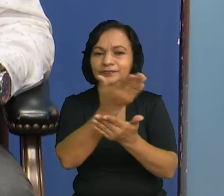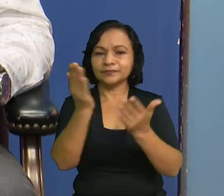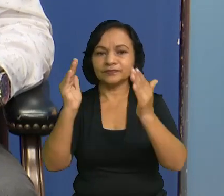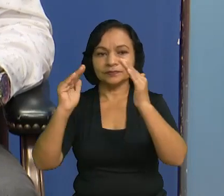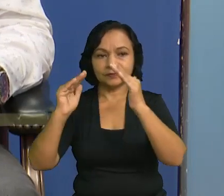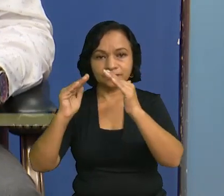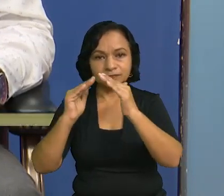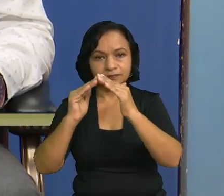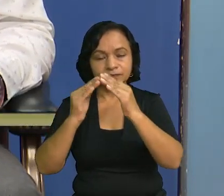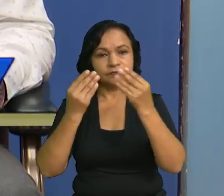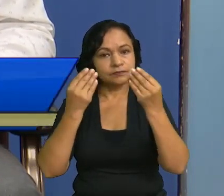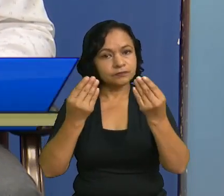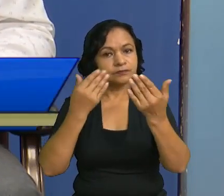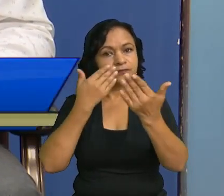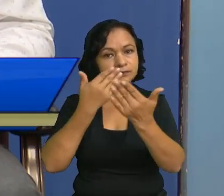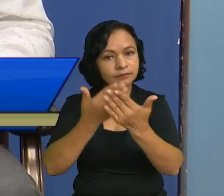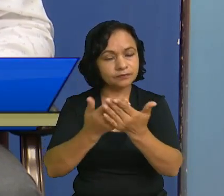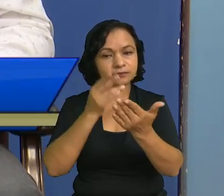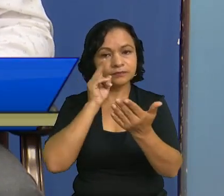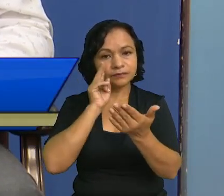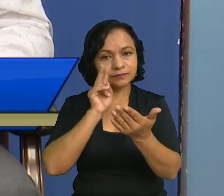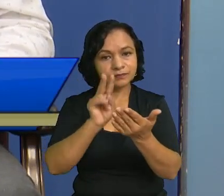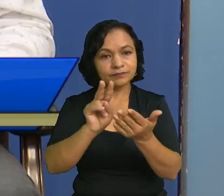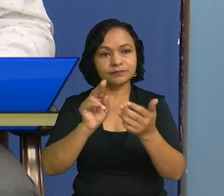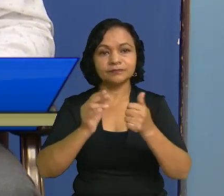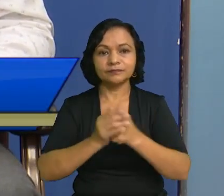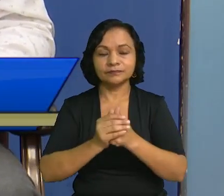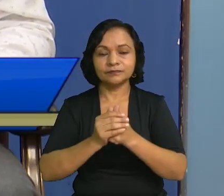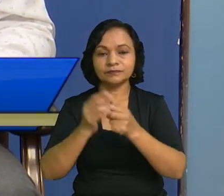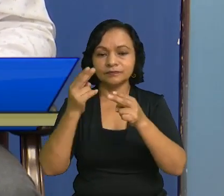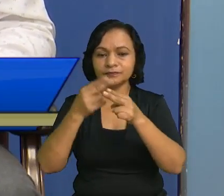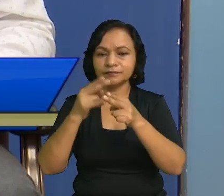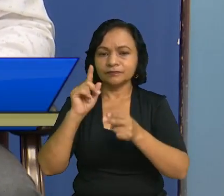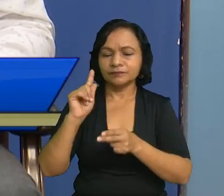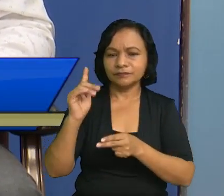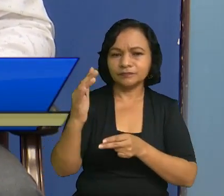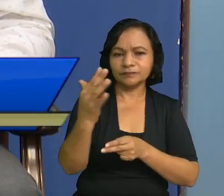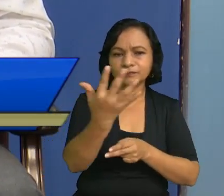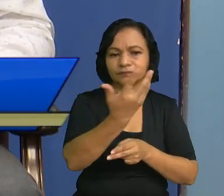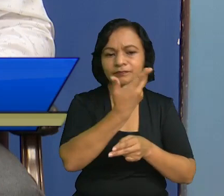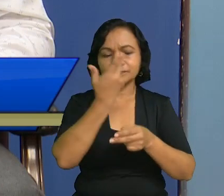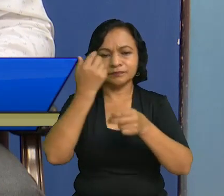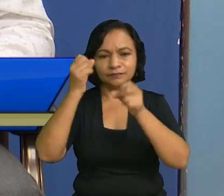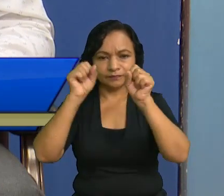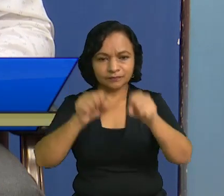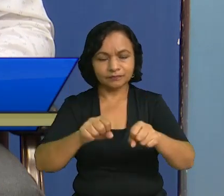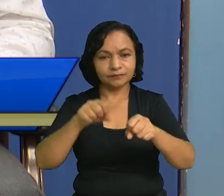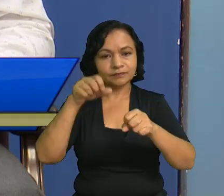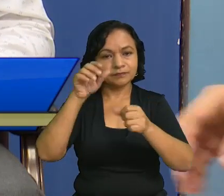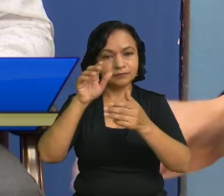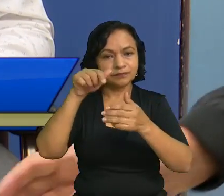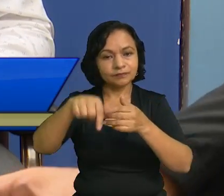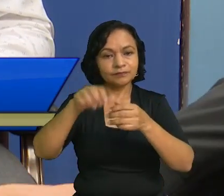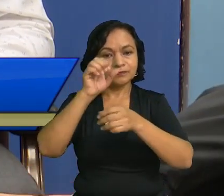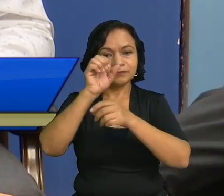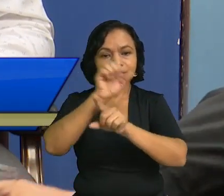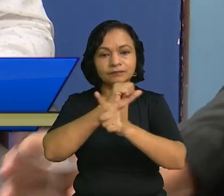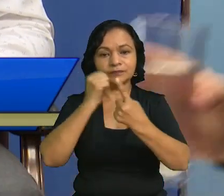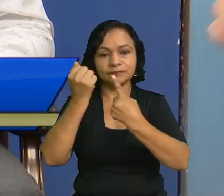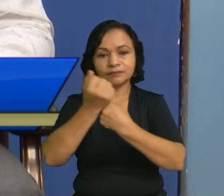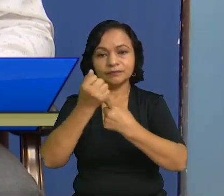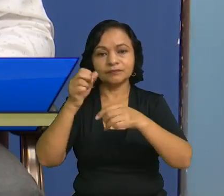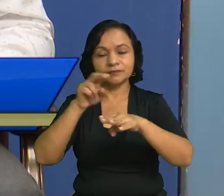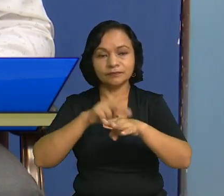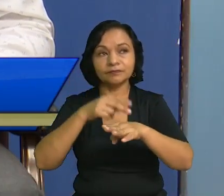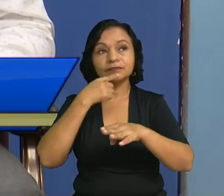en su hogar también muchísimas gracias por habernos acompañado a nombre de todo el equipo que hace posible la transmisión de su programa desde el parlamento le invitamos